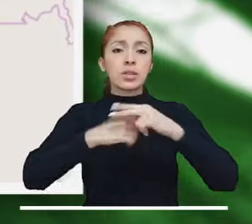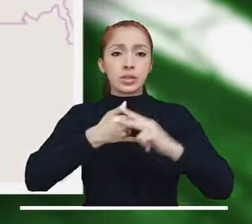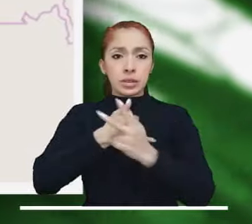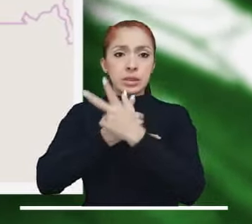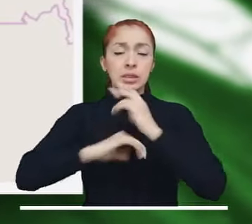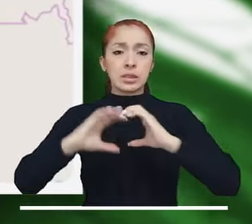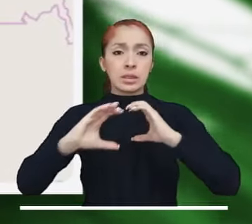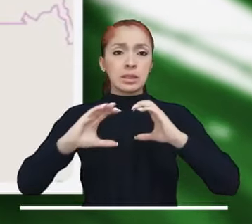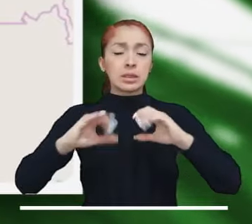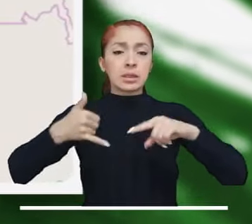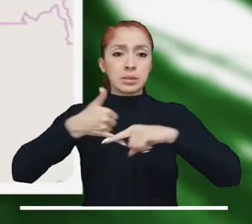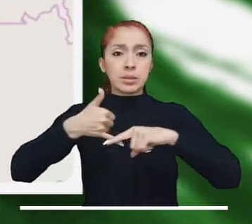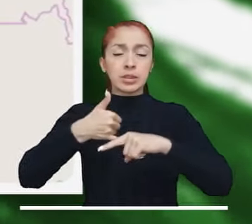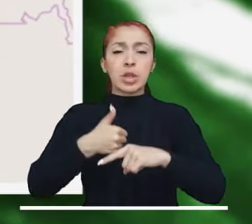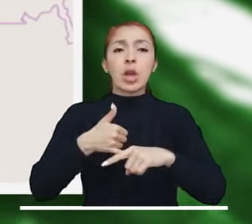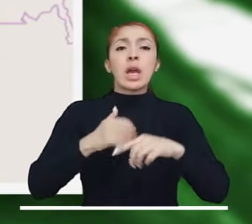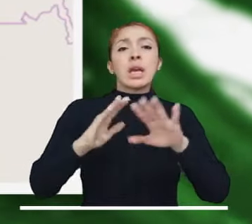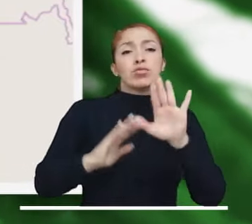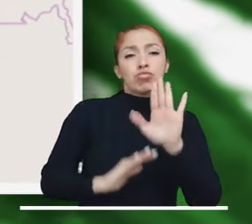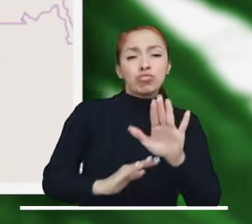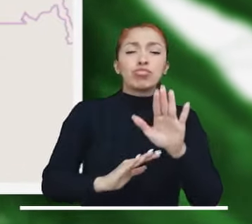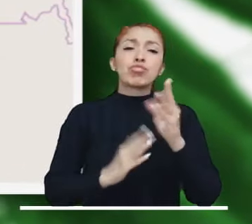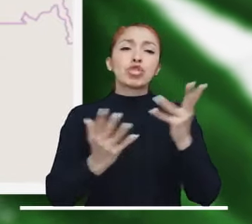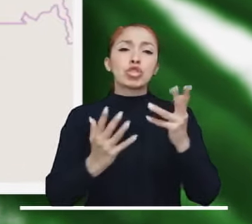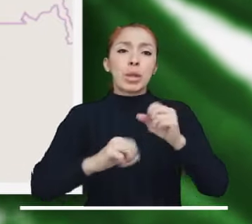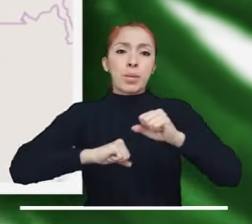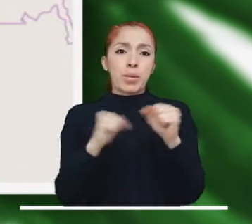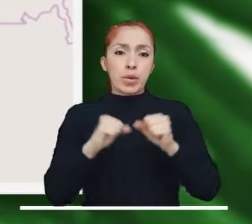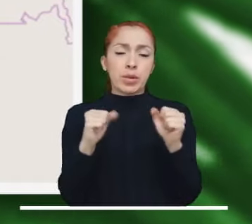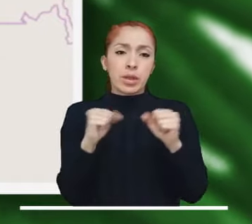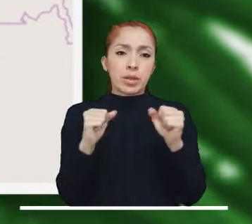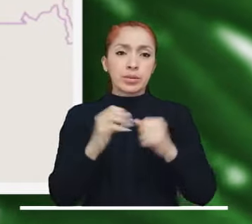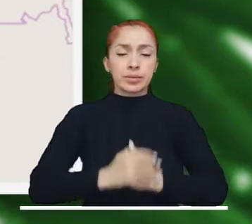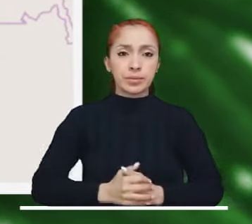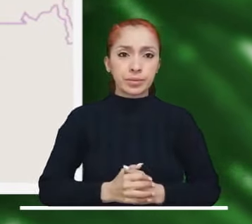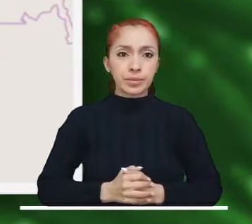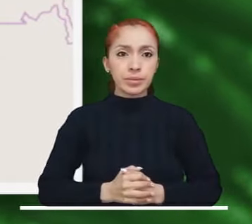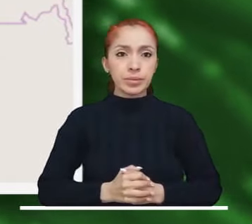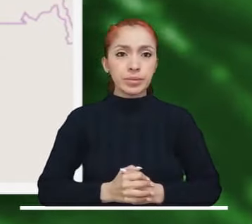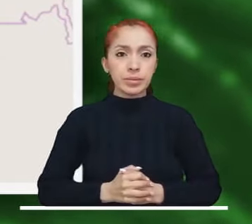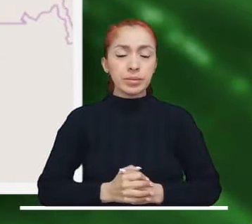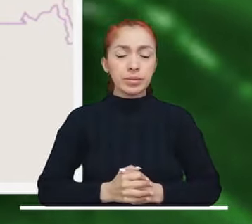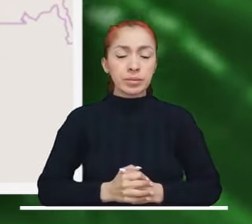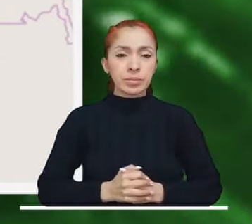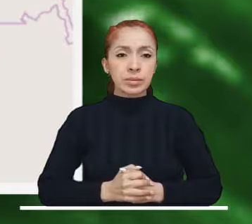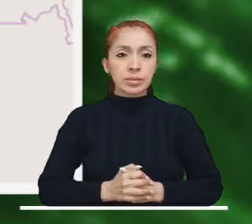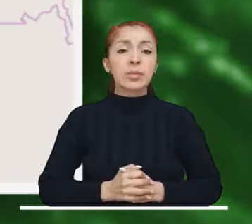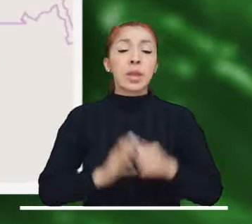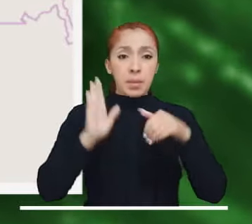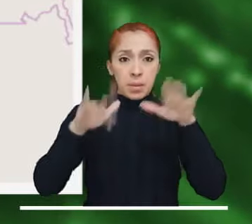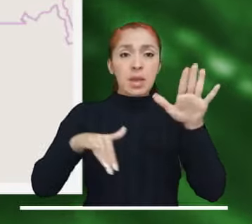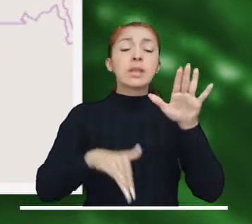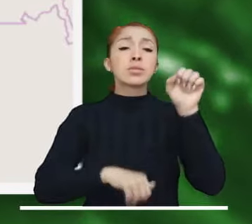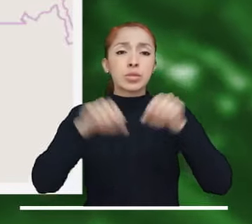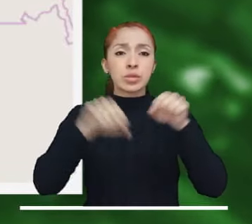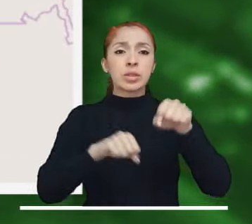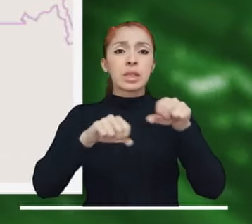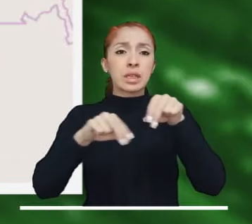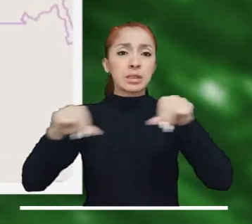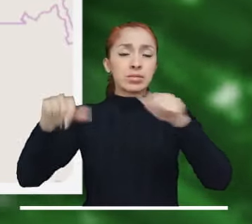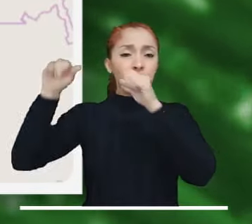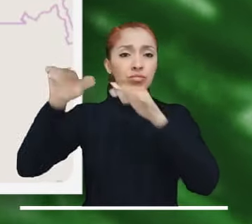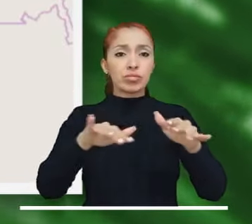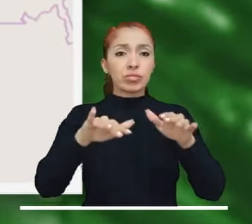Máxima probabilidad de incendios en Cauca, Valle del Cauca, Nariño, Los Andes, Caquetá y Amazonas, y moderada